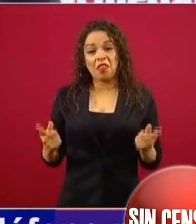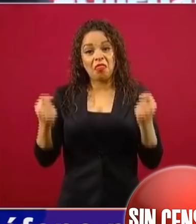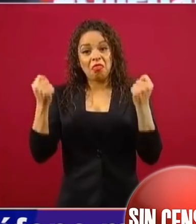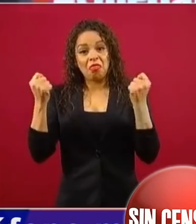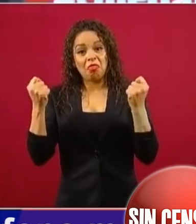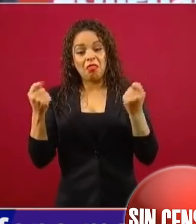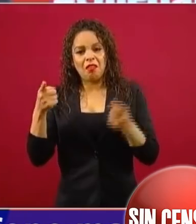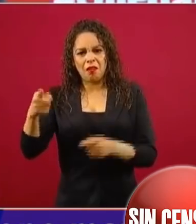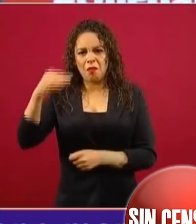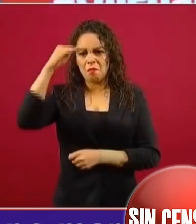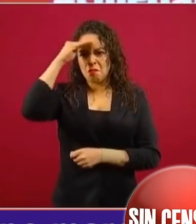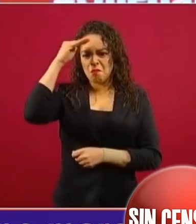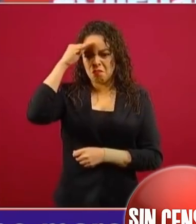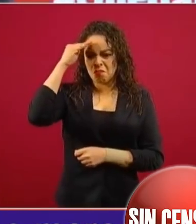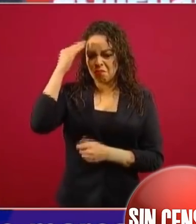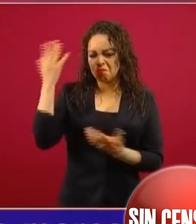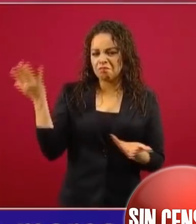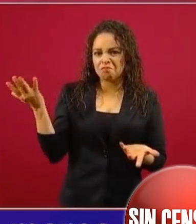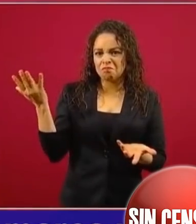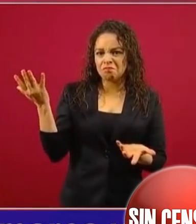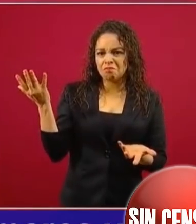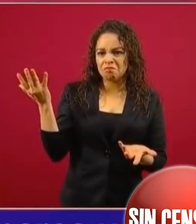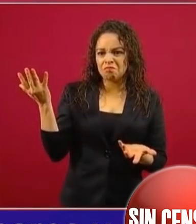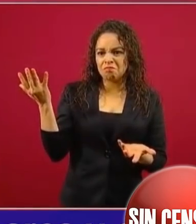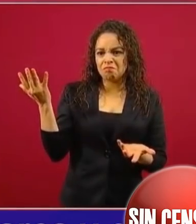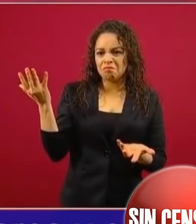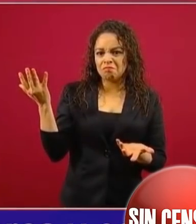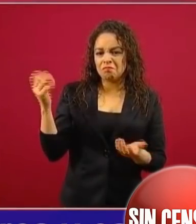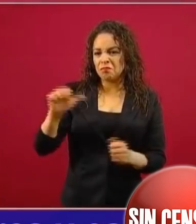en otra